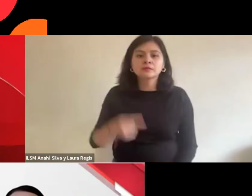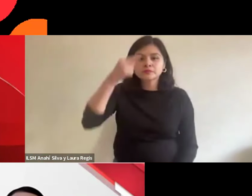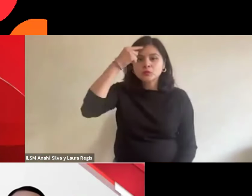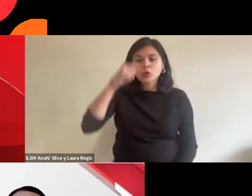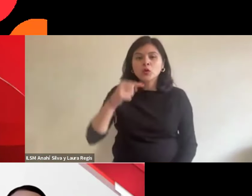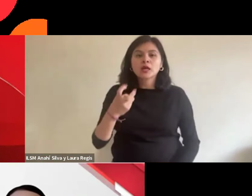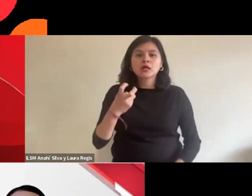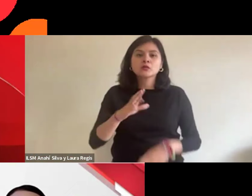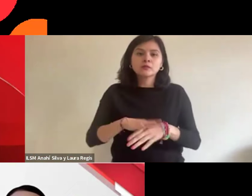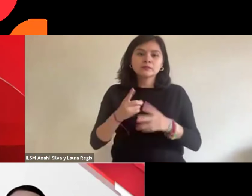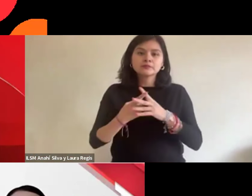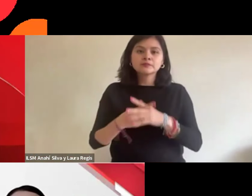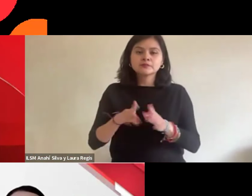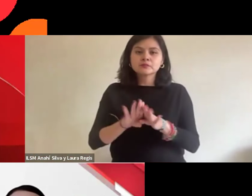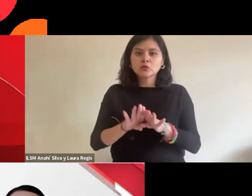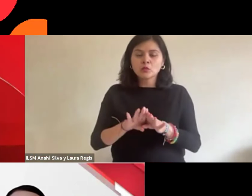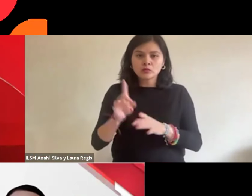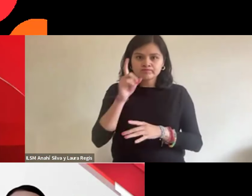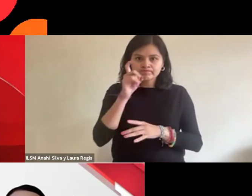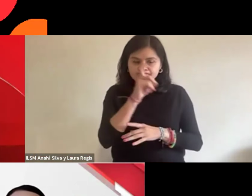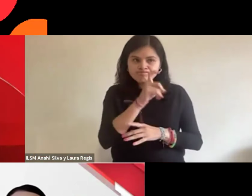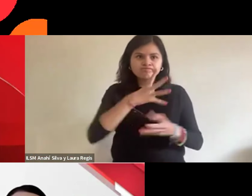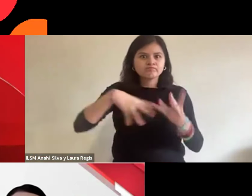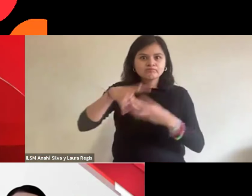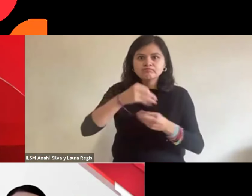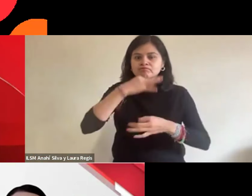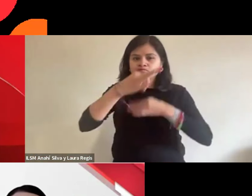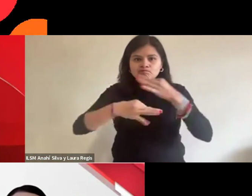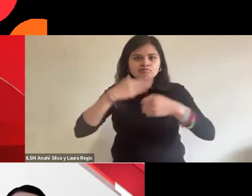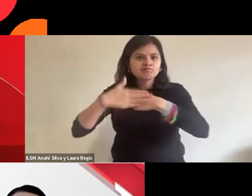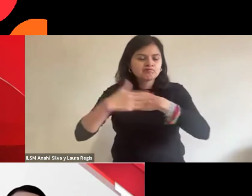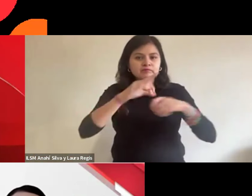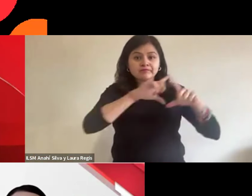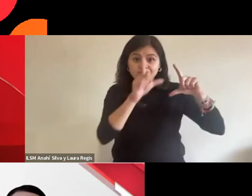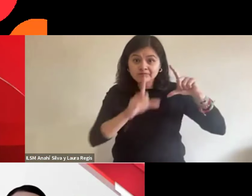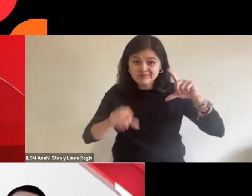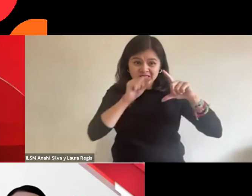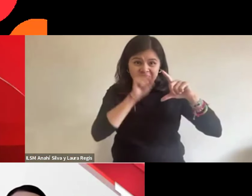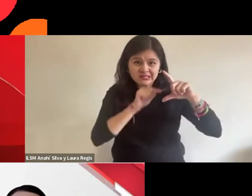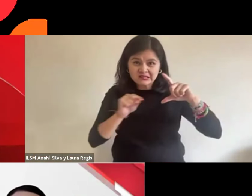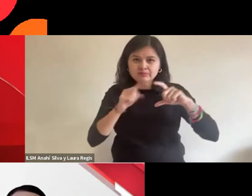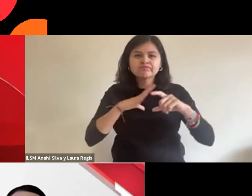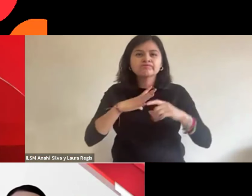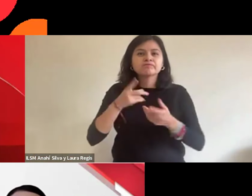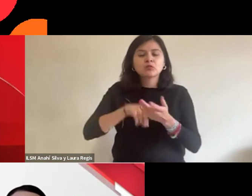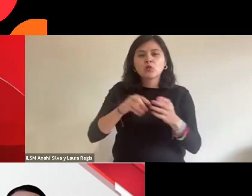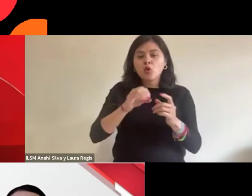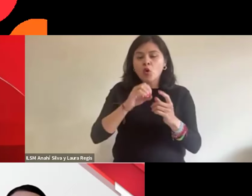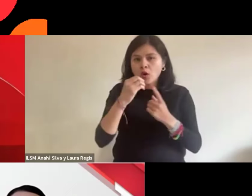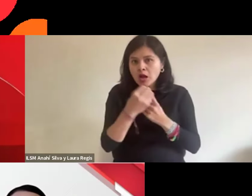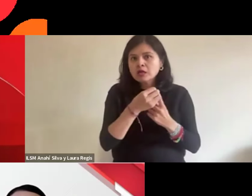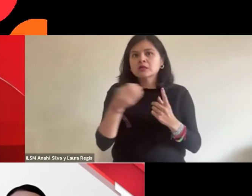hacer mucho ruido dentro de, pues en México, ¿no? En general, tanto con organizaciones como